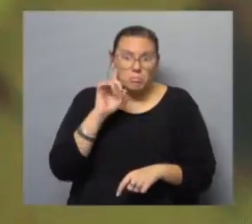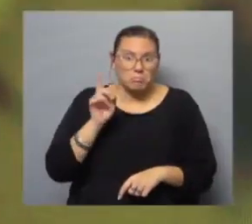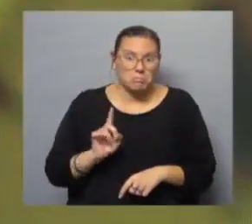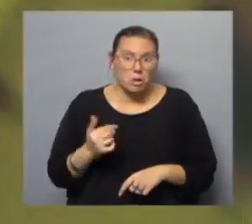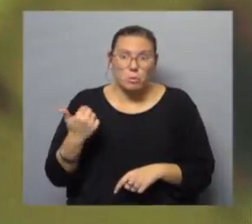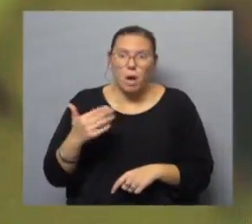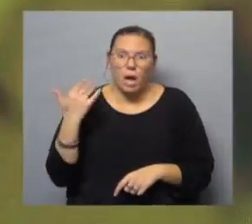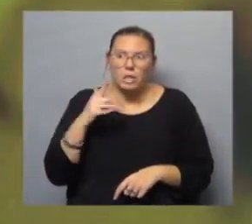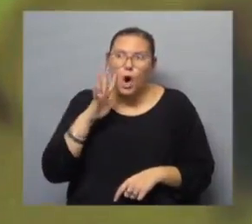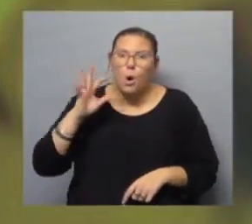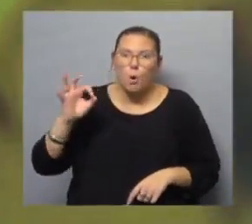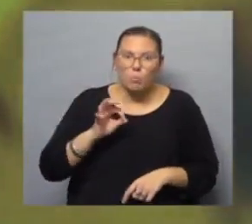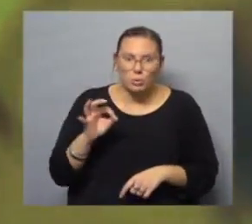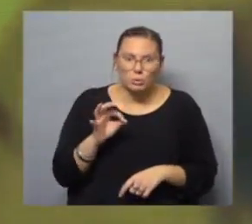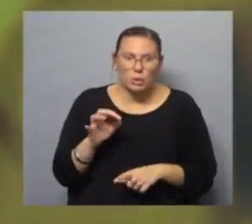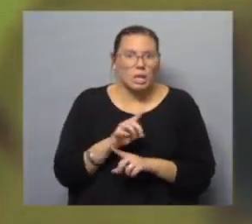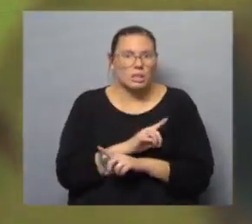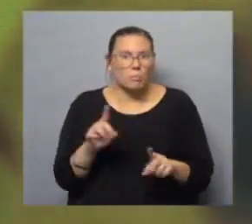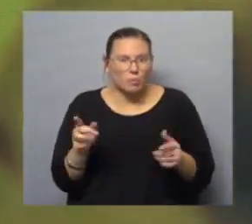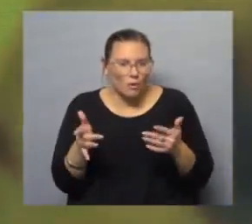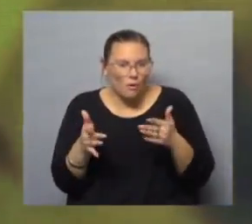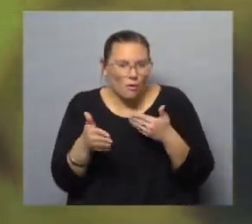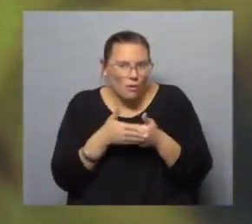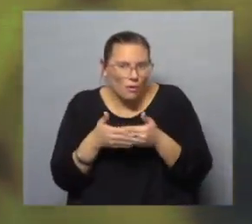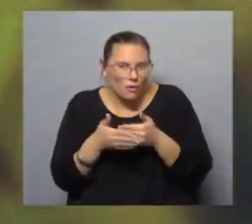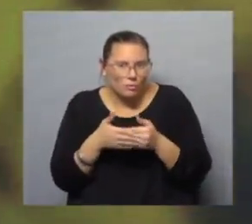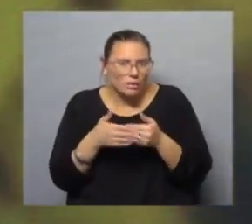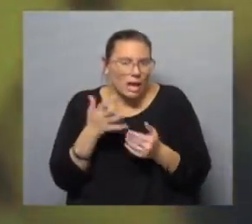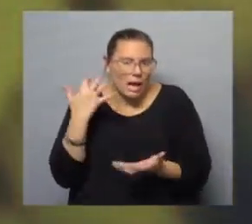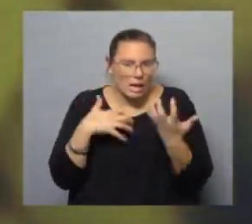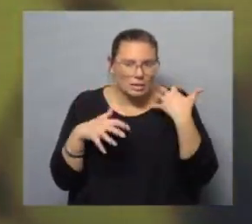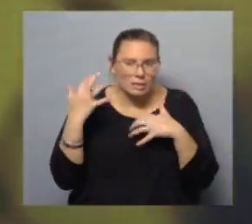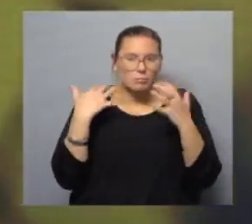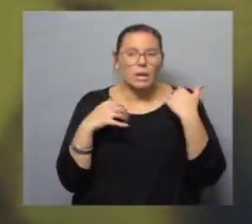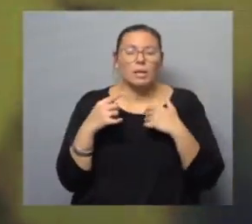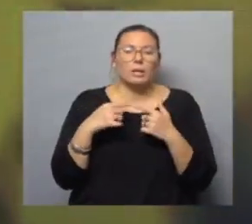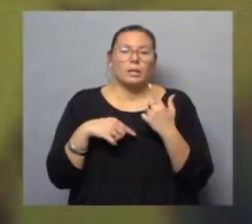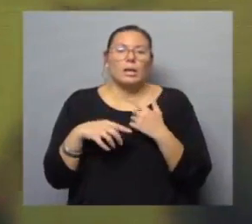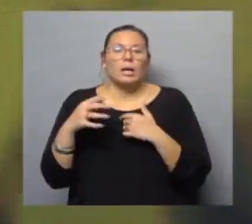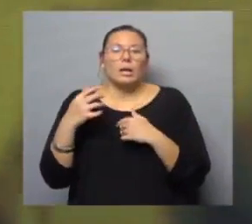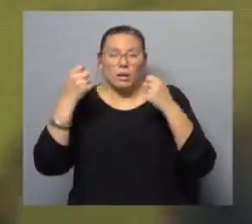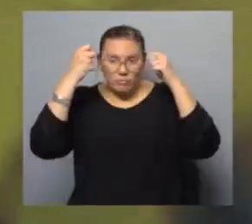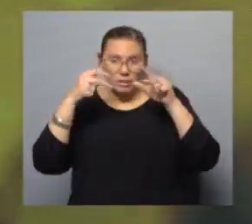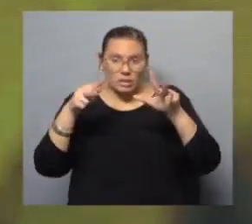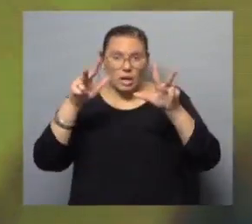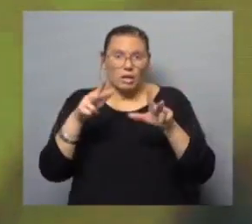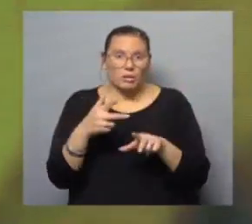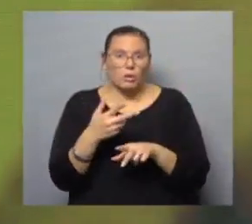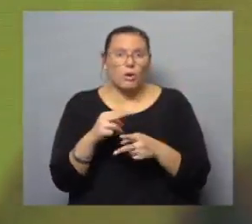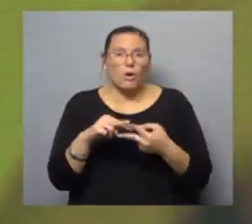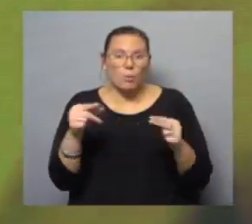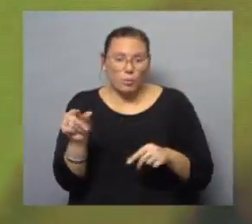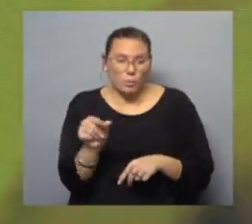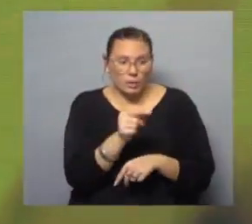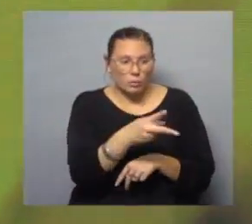habían tenido la posibilidad tampoco de acercarse tanto a esta especie, ¿no? Y bueno, los venados a los que se les trajo material genético